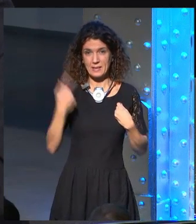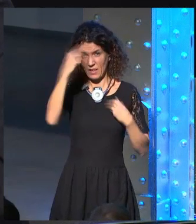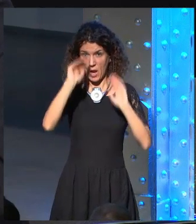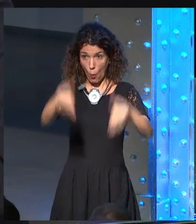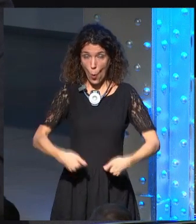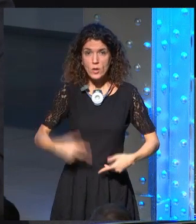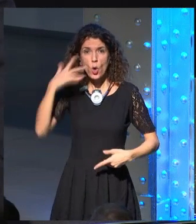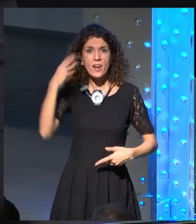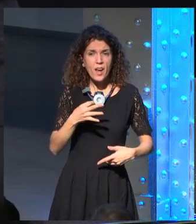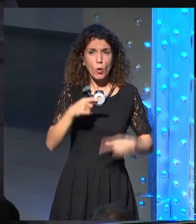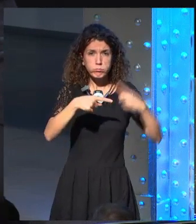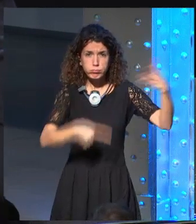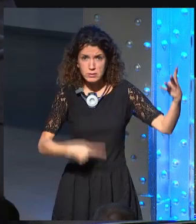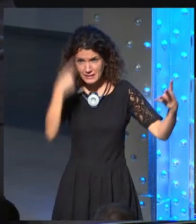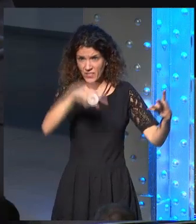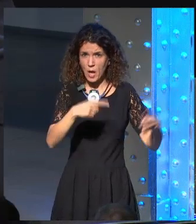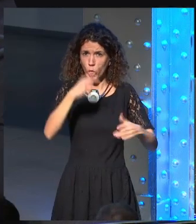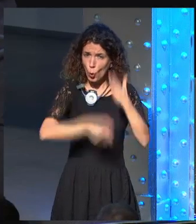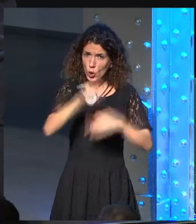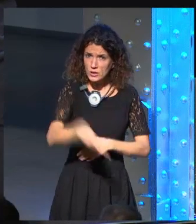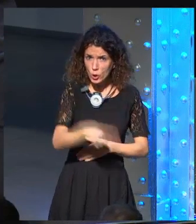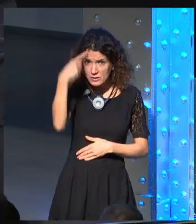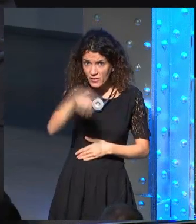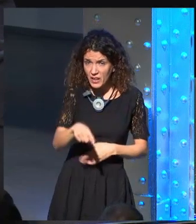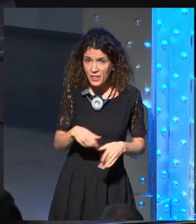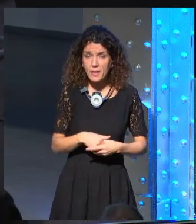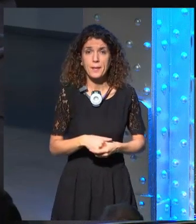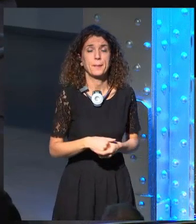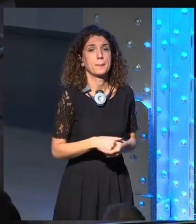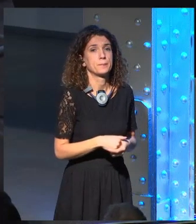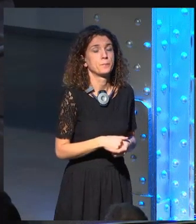los riesgos podían ser tan severos?